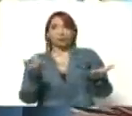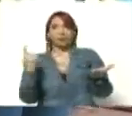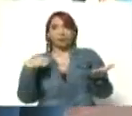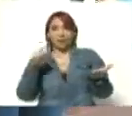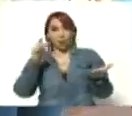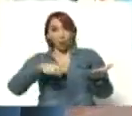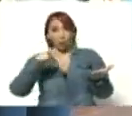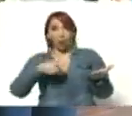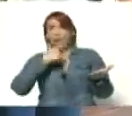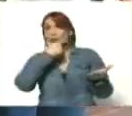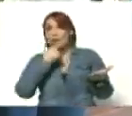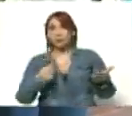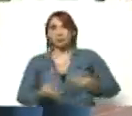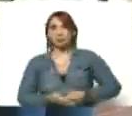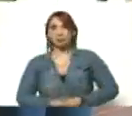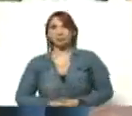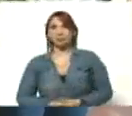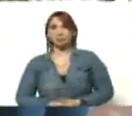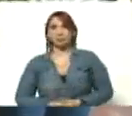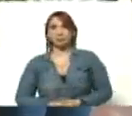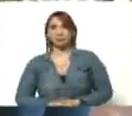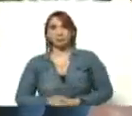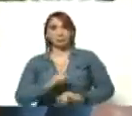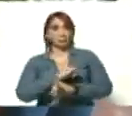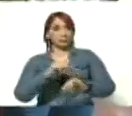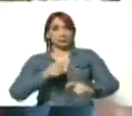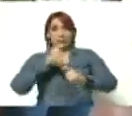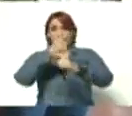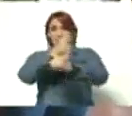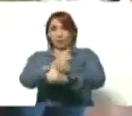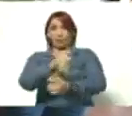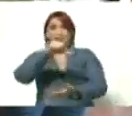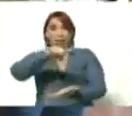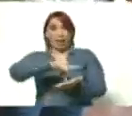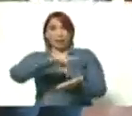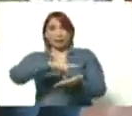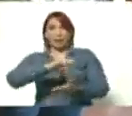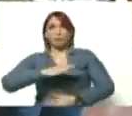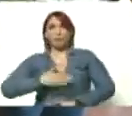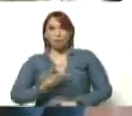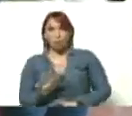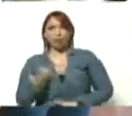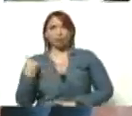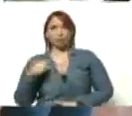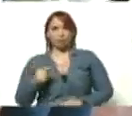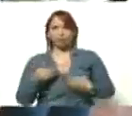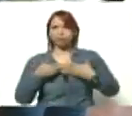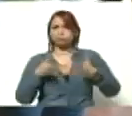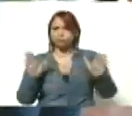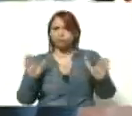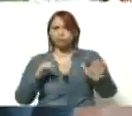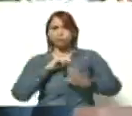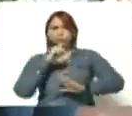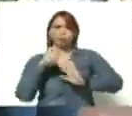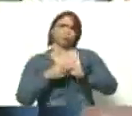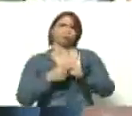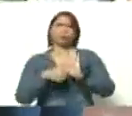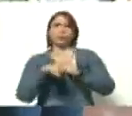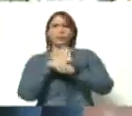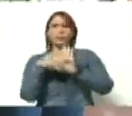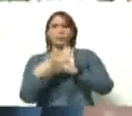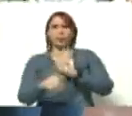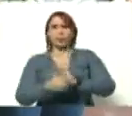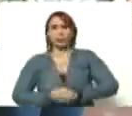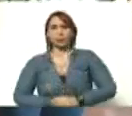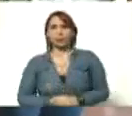que es las facilidades, que una vez que se gradúan de bachilleres pueden tener garantía absoluta de que su derecho